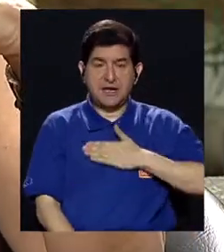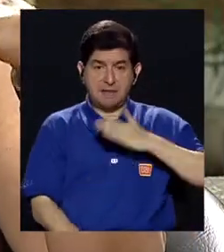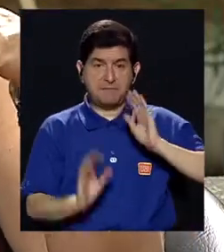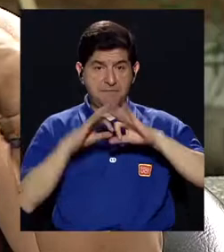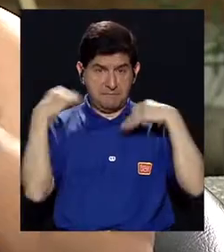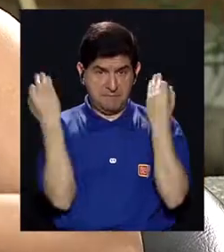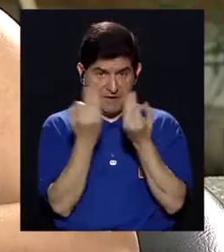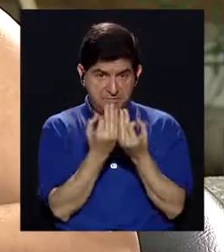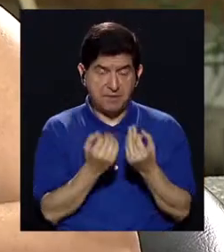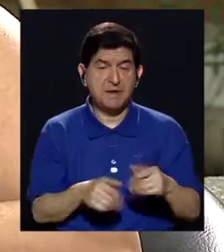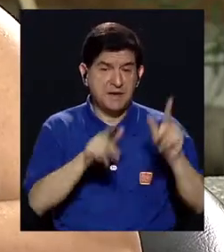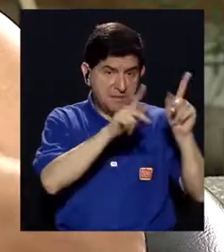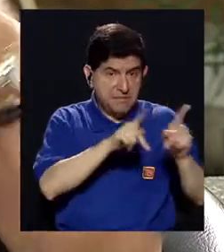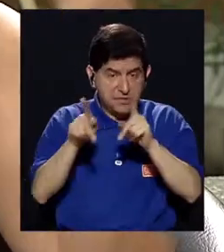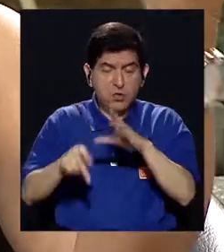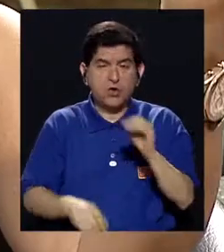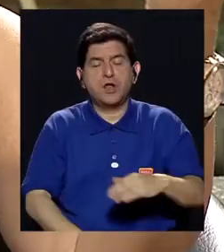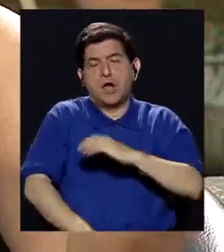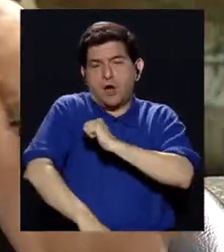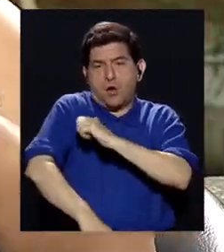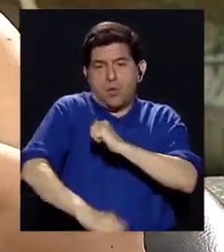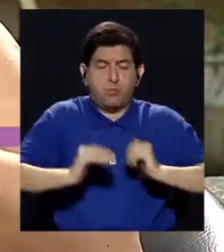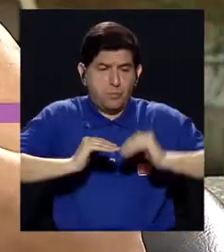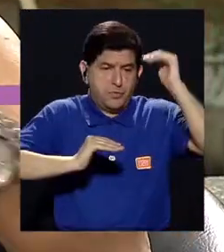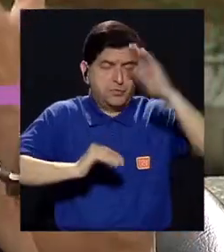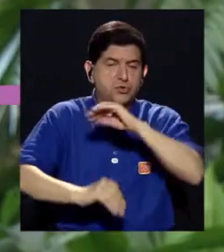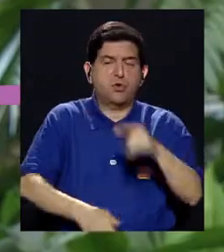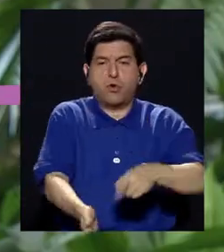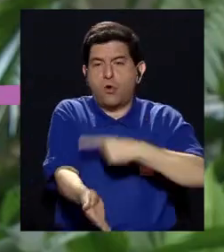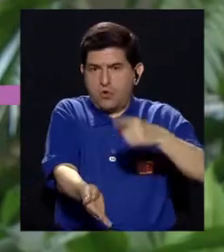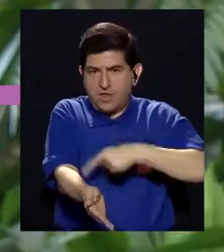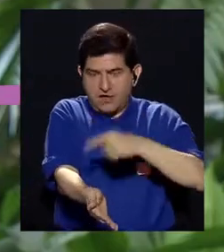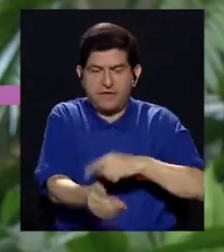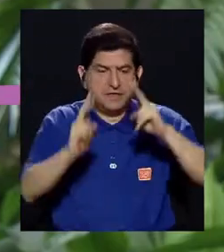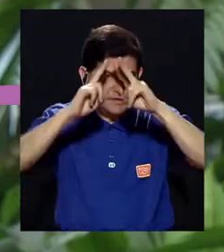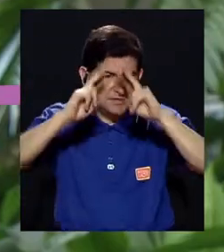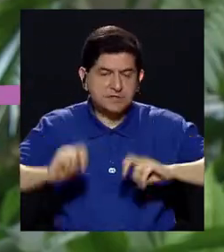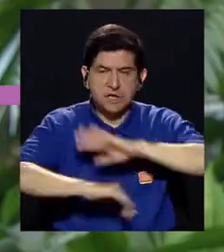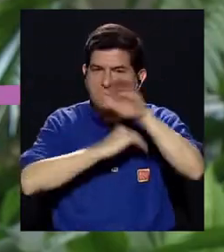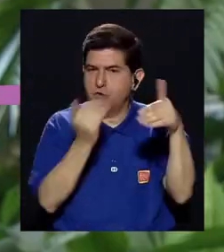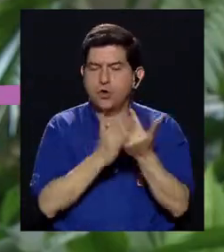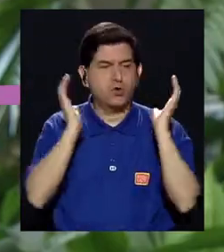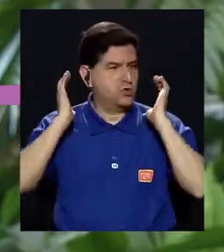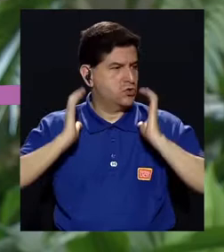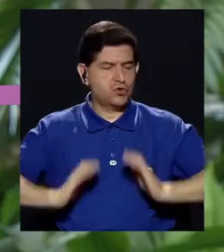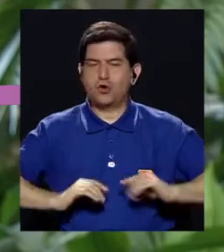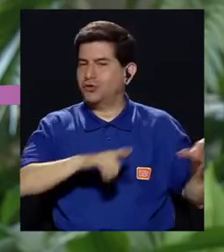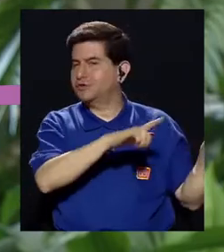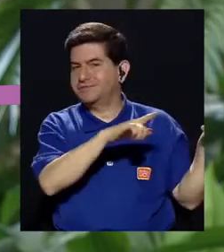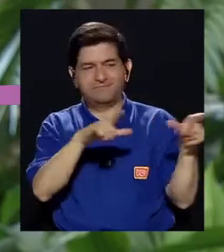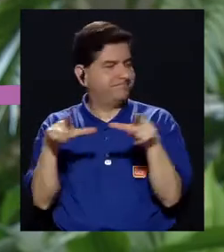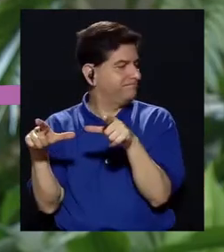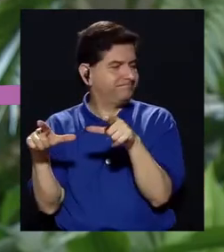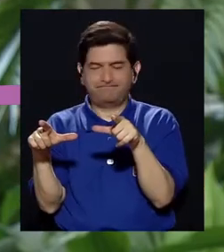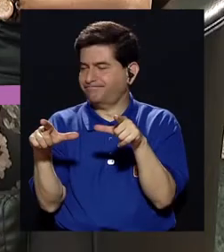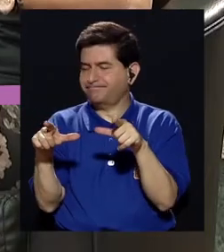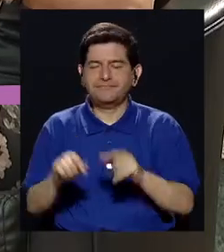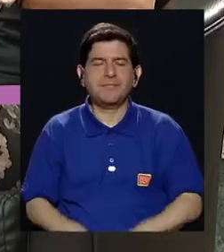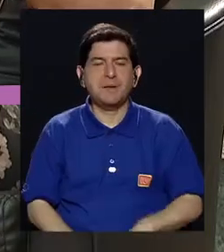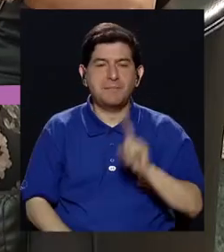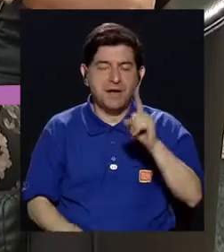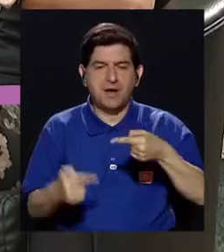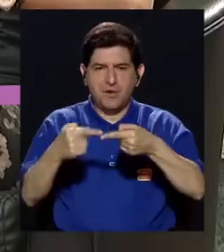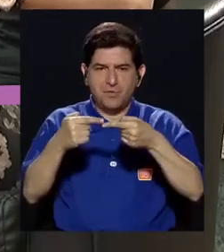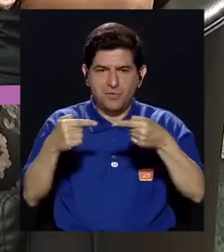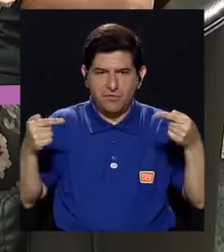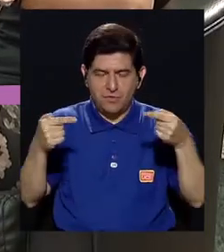en mi familia, o ha habido hipertensión o diabetes, o, ¿verdad? Hay que chequear porque no todos los cuerpos están listos